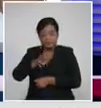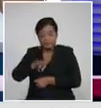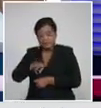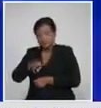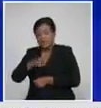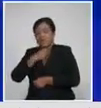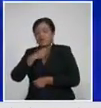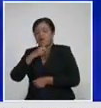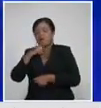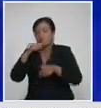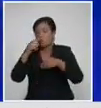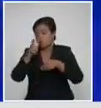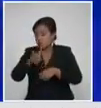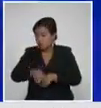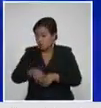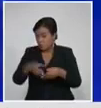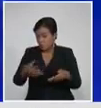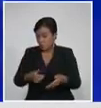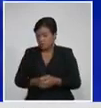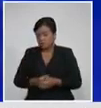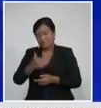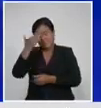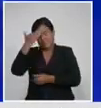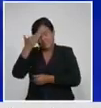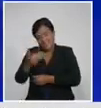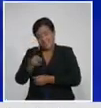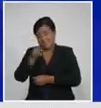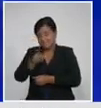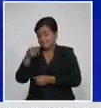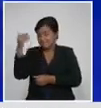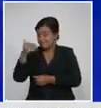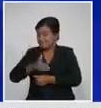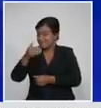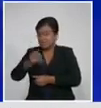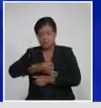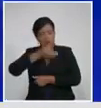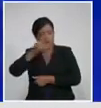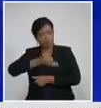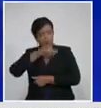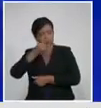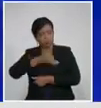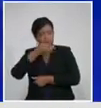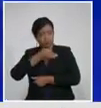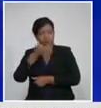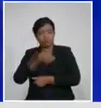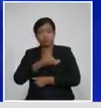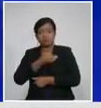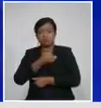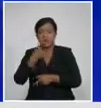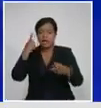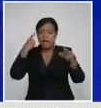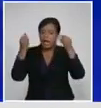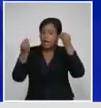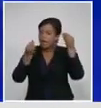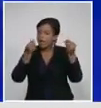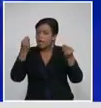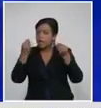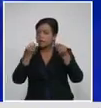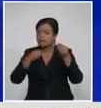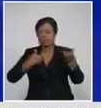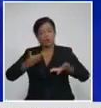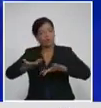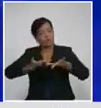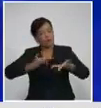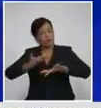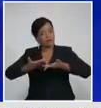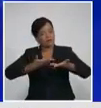vacunatorio. Doctor, le agradecemos su presencia en este espacio, por la explicación, por el análisis también, por compartir algunos